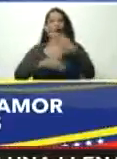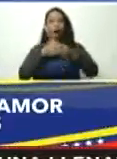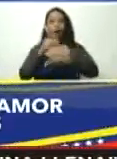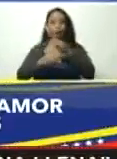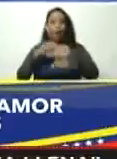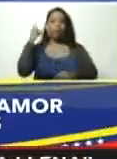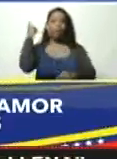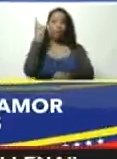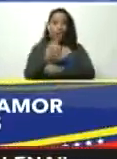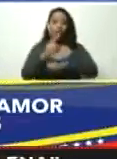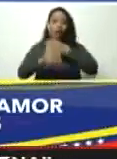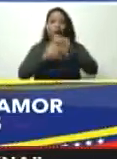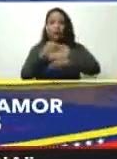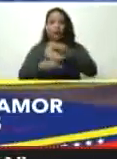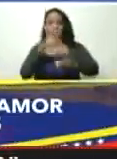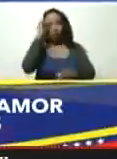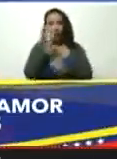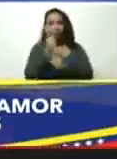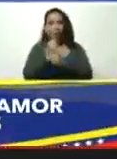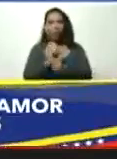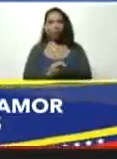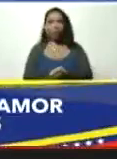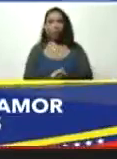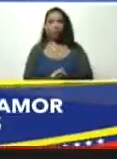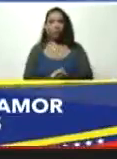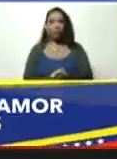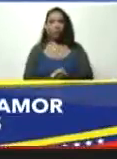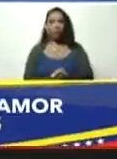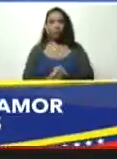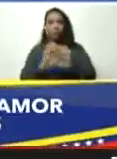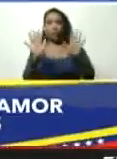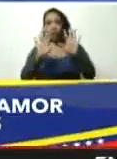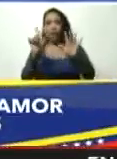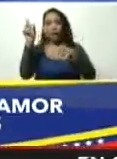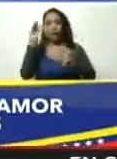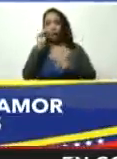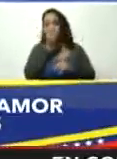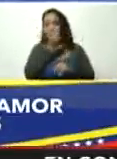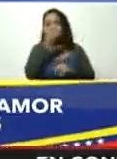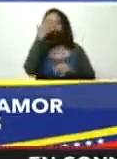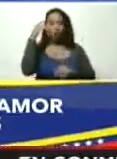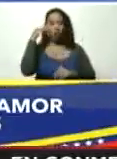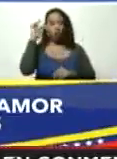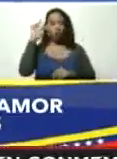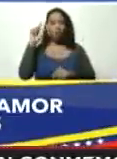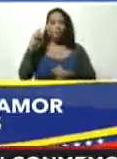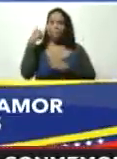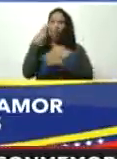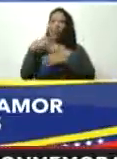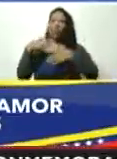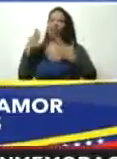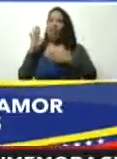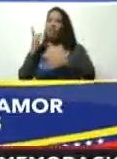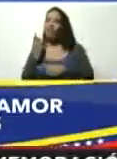hacer. Nos reunió allá en el palacio, ¿recuerda, presidente? Y nos preguntó, ¿qué es lo que toca